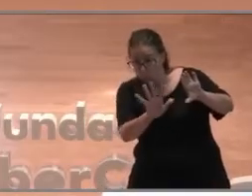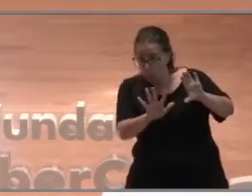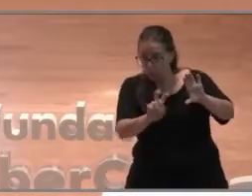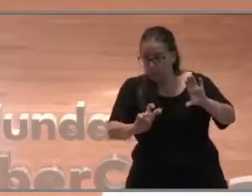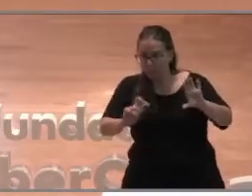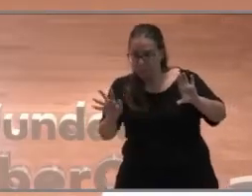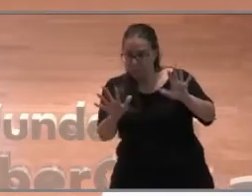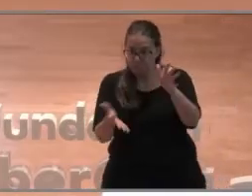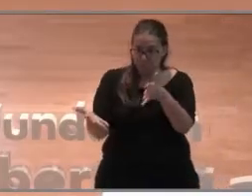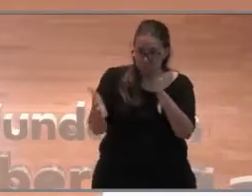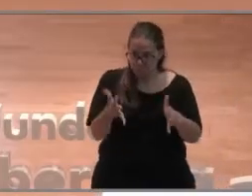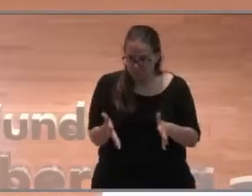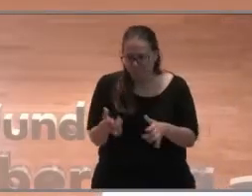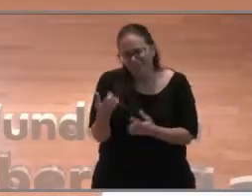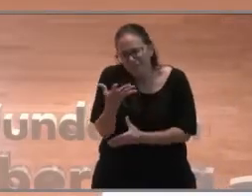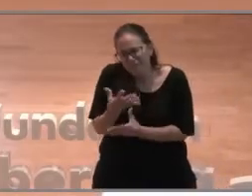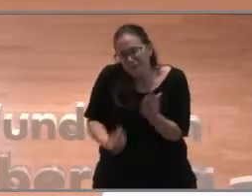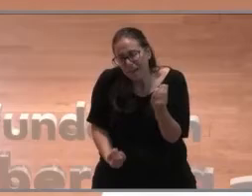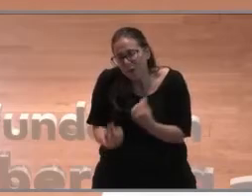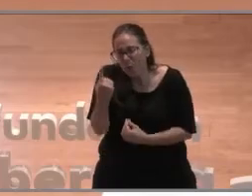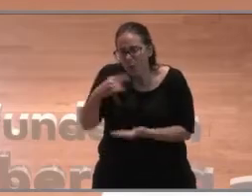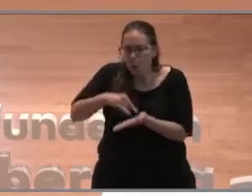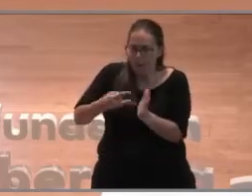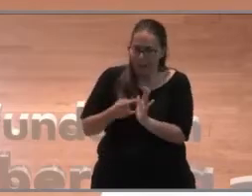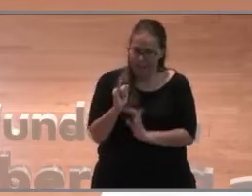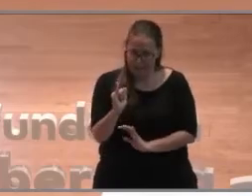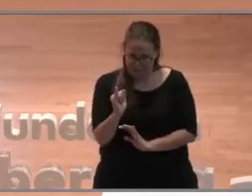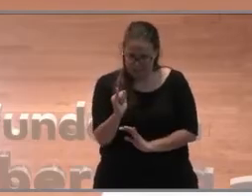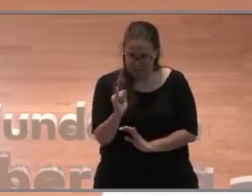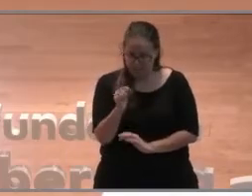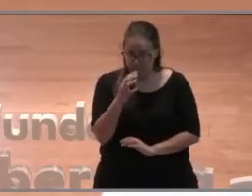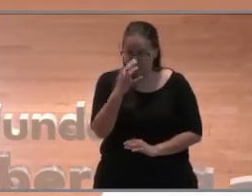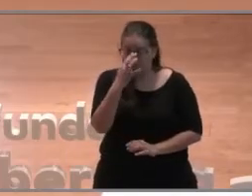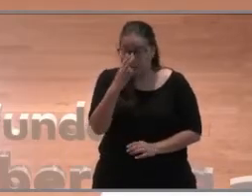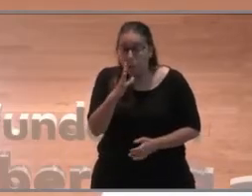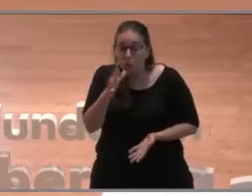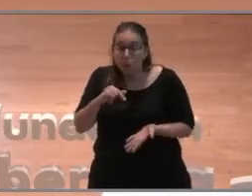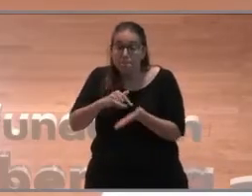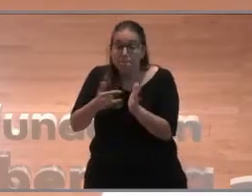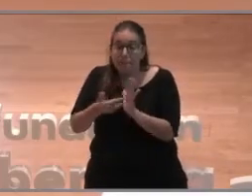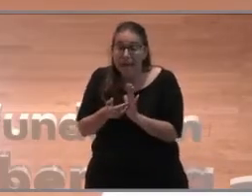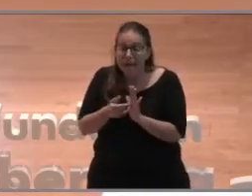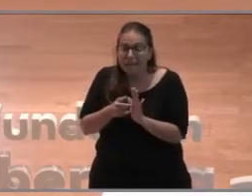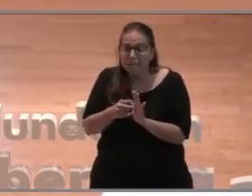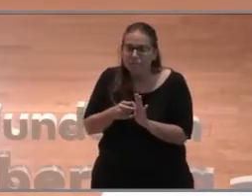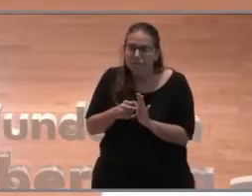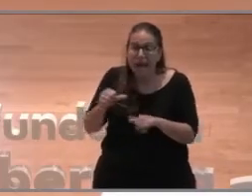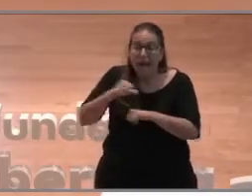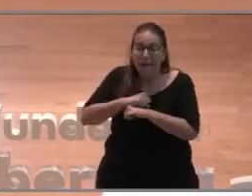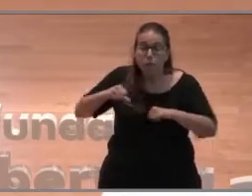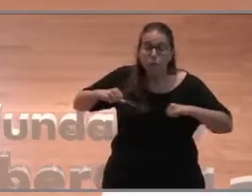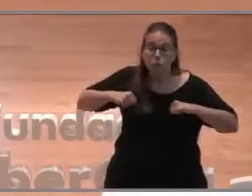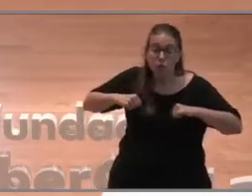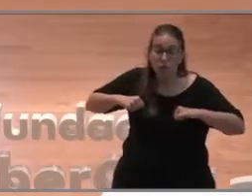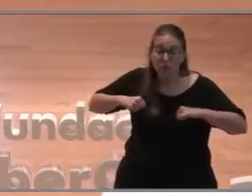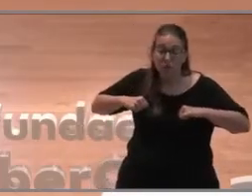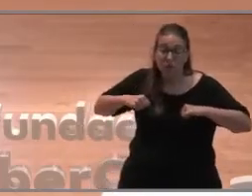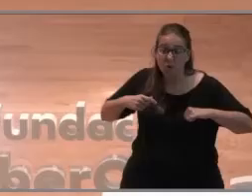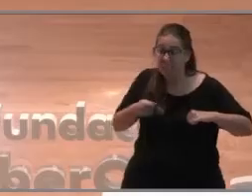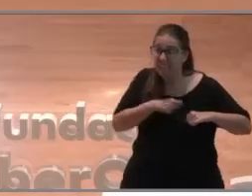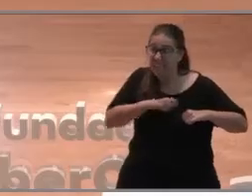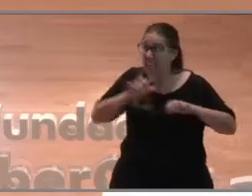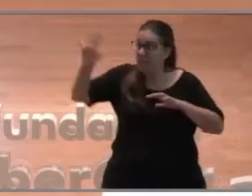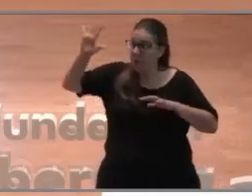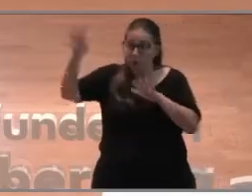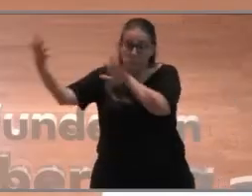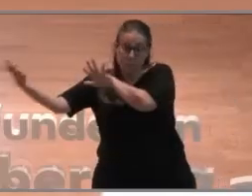O sea que ese es un déficit que tiene el plan, porque los planes regionales, los planes autonómicos son un calco del plan